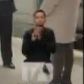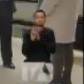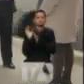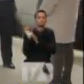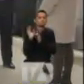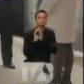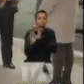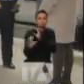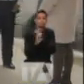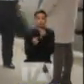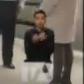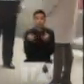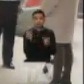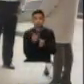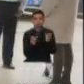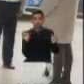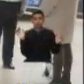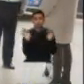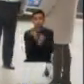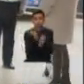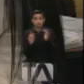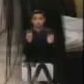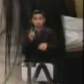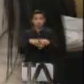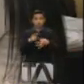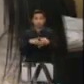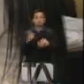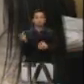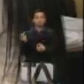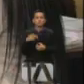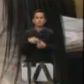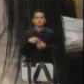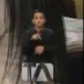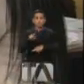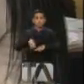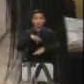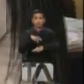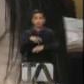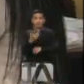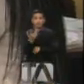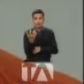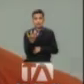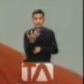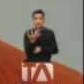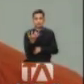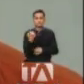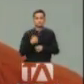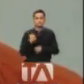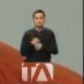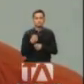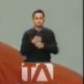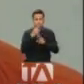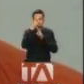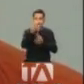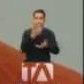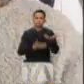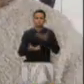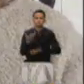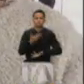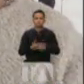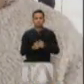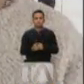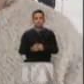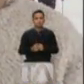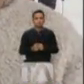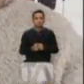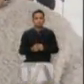transporte público de mayor afluencia en la capital ecuatoriana. 15 profesionales transmiten el mensaje de respeto a la ciudadanía. La